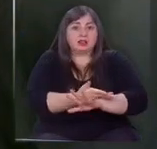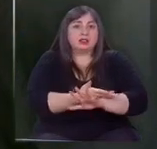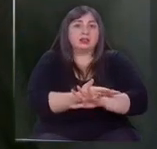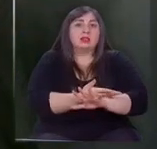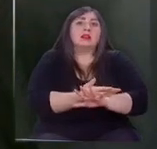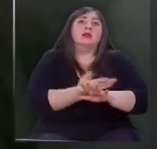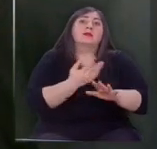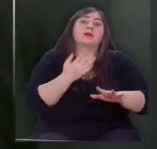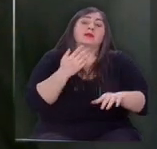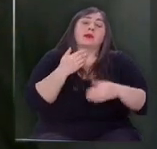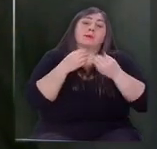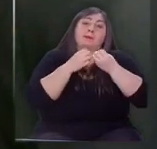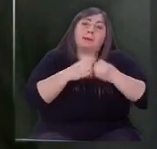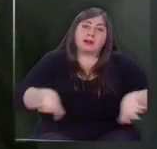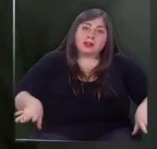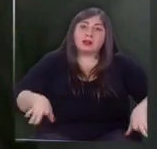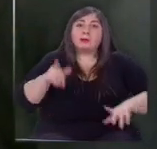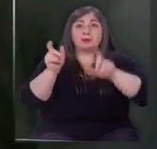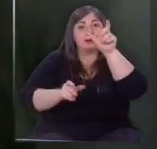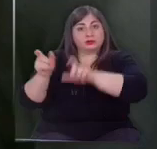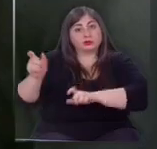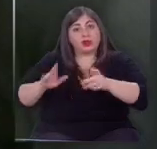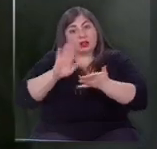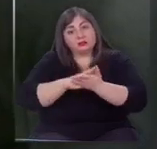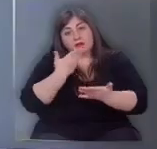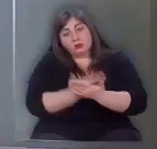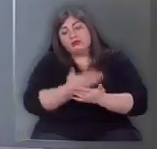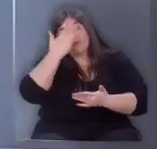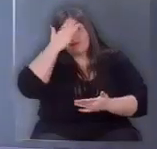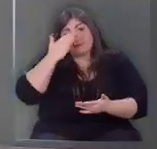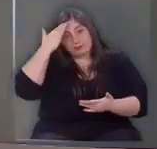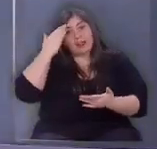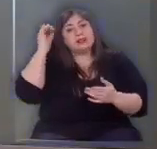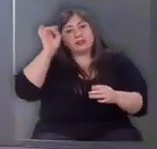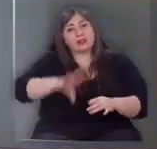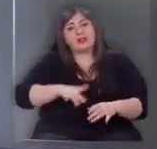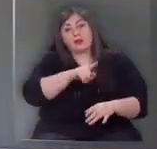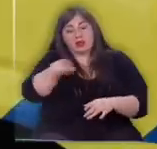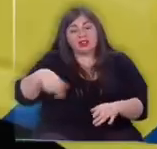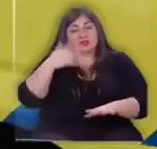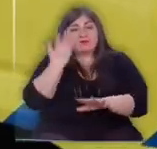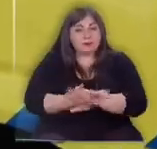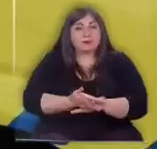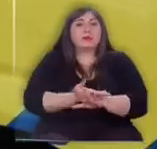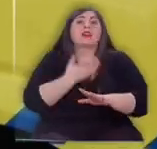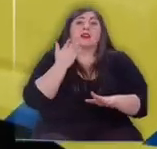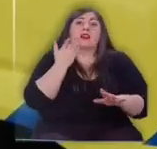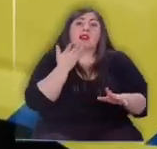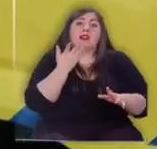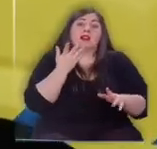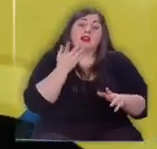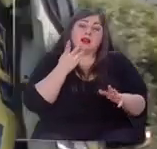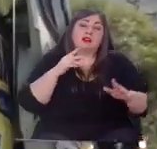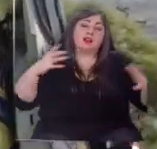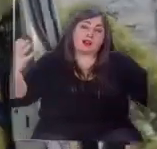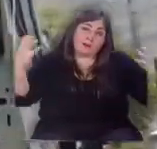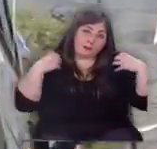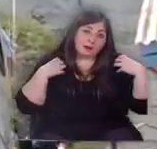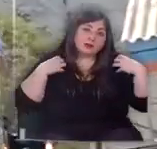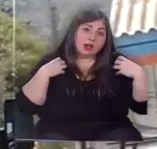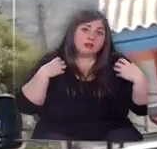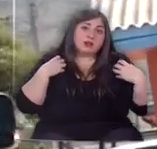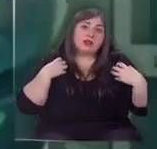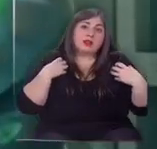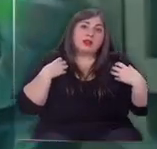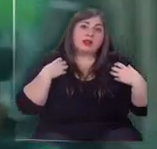que es el perder al personal sanitario porque se enferma. Sabemos que eso existe, que es una realidad, y por lo tanto los encargados de